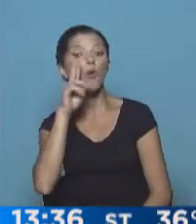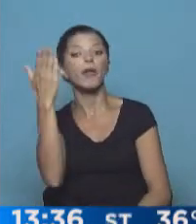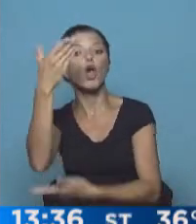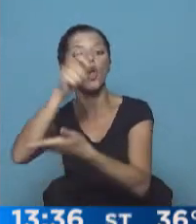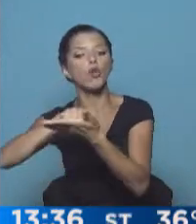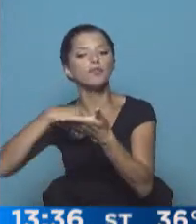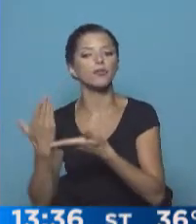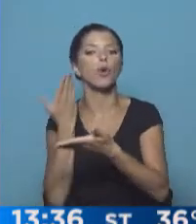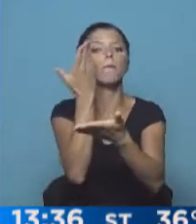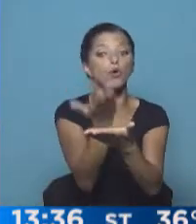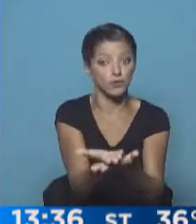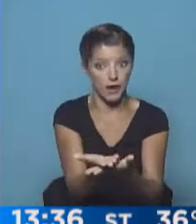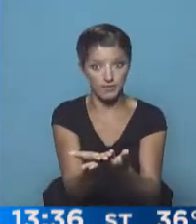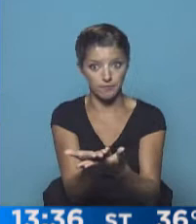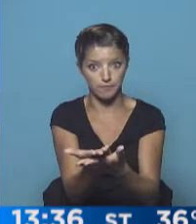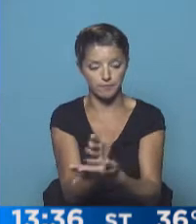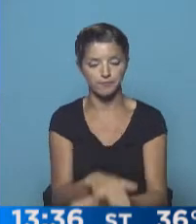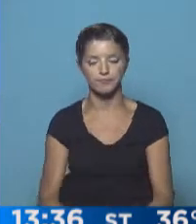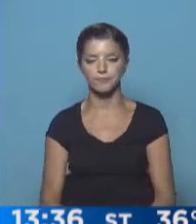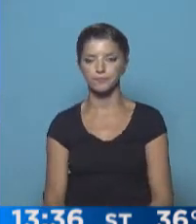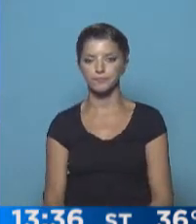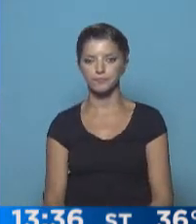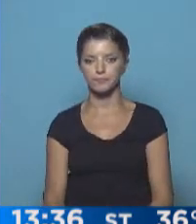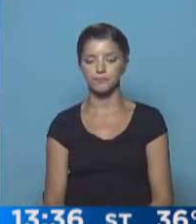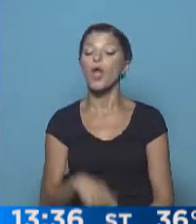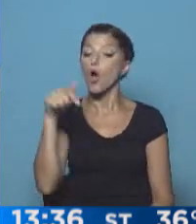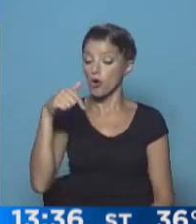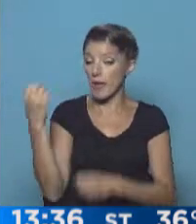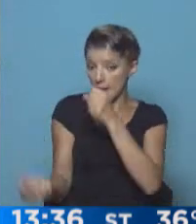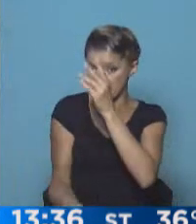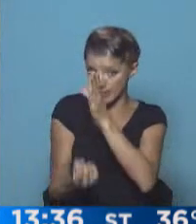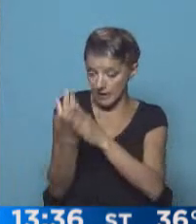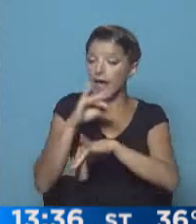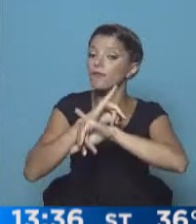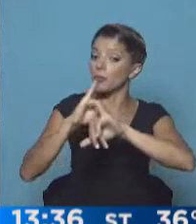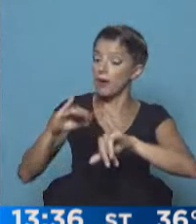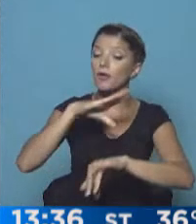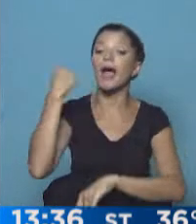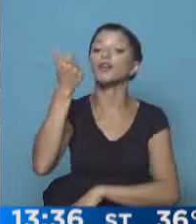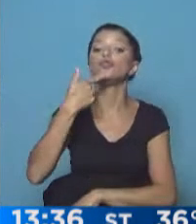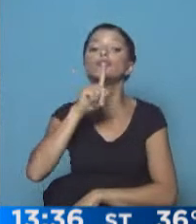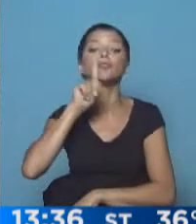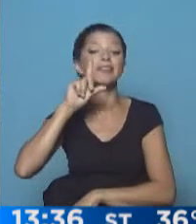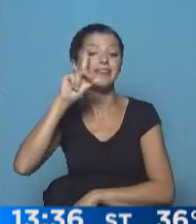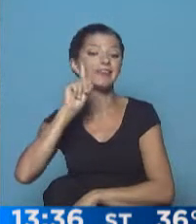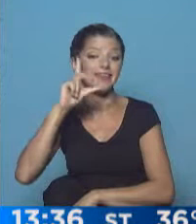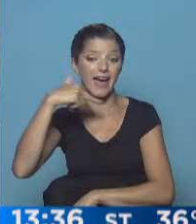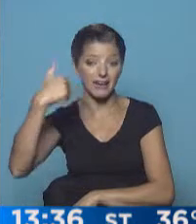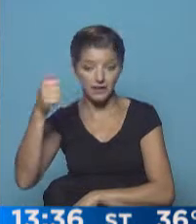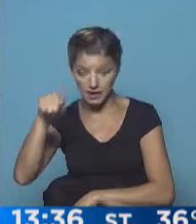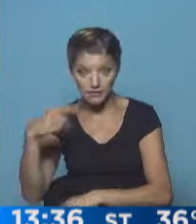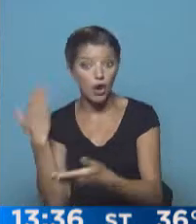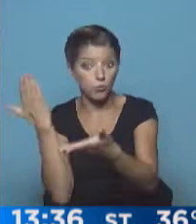y nos comunicaron a la mañana que comunicaron a rubén giustiniani que había sido depositado en el juzgado